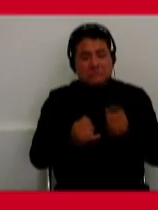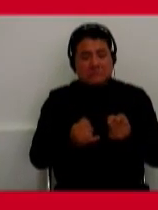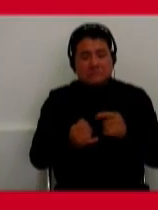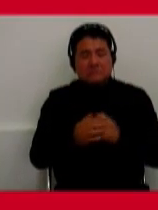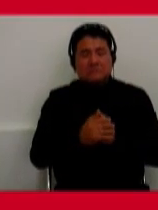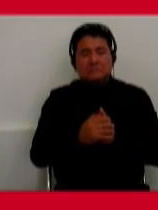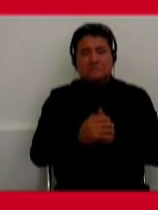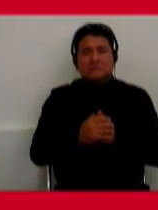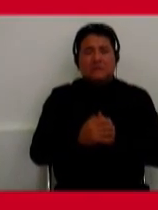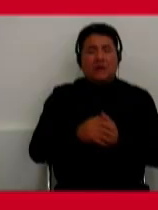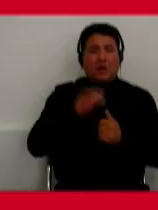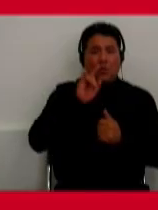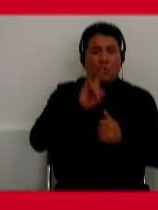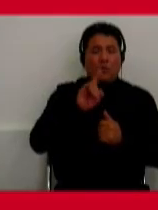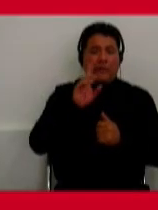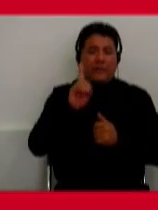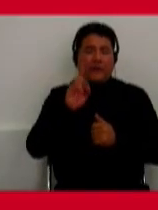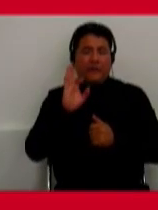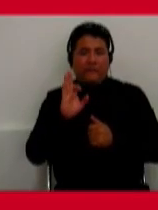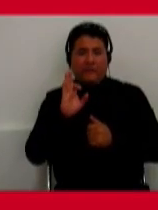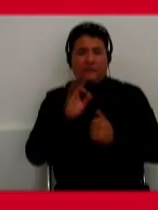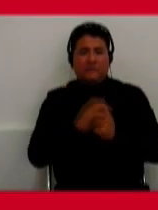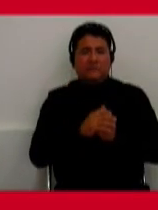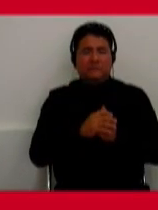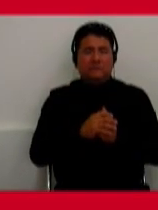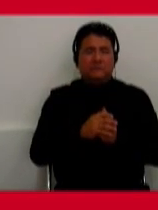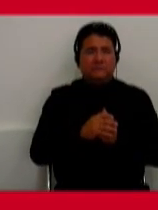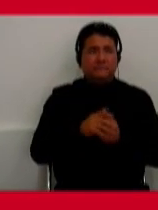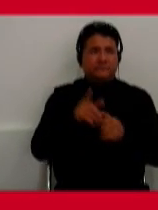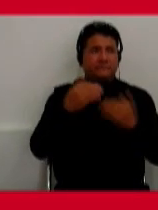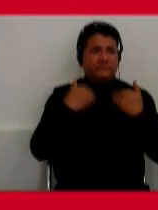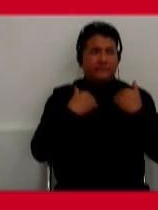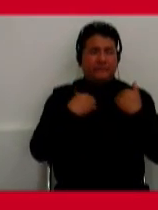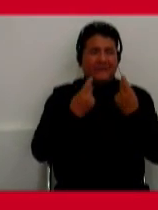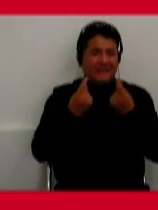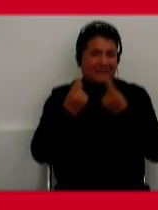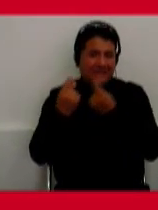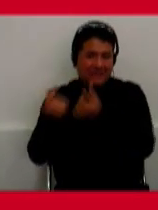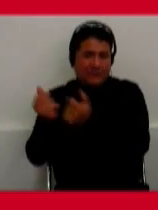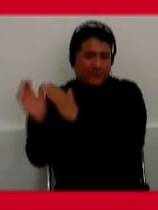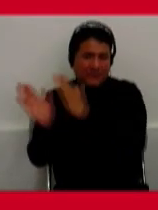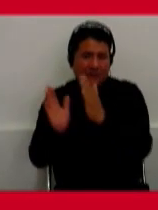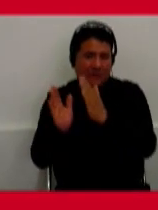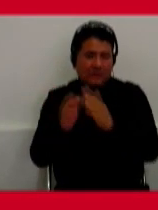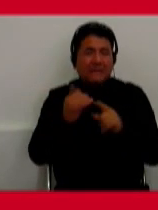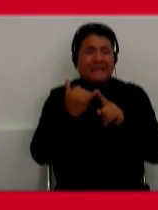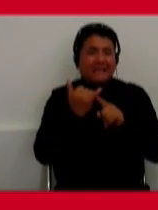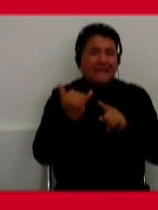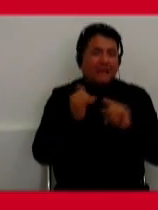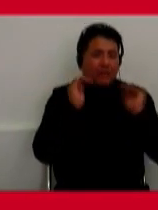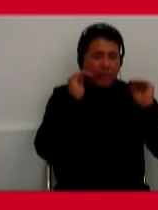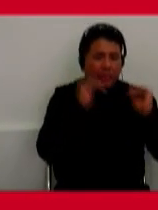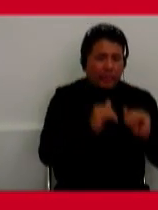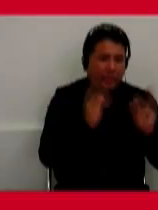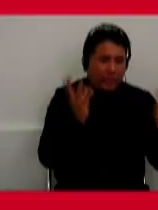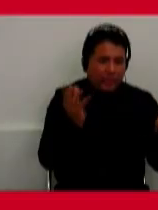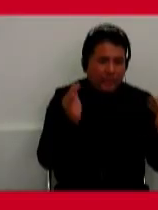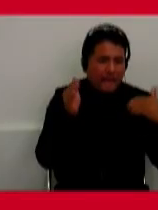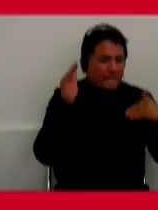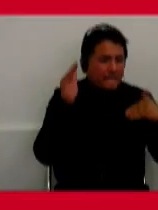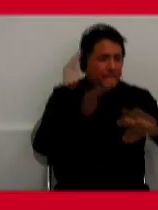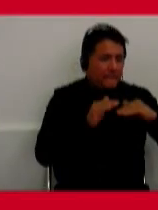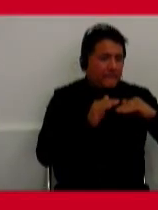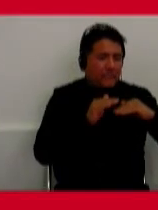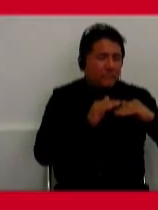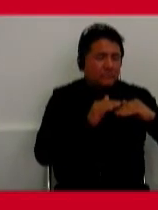que el UDF tiene un ratio de menor preparación y desarrollo frente a métodos tradicionales